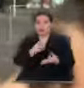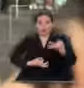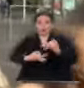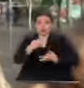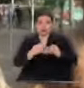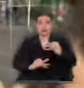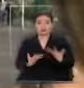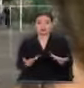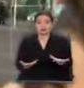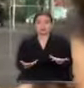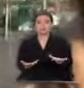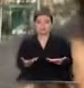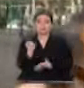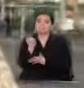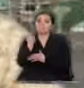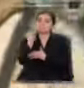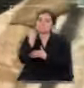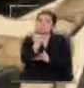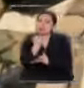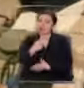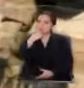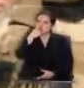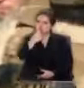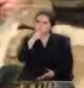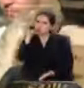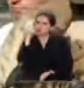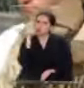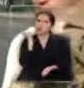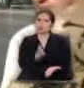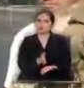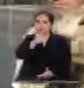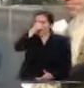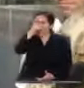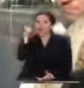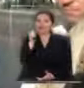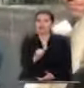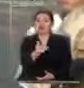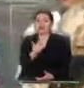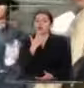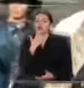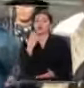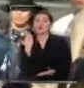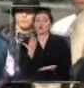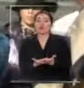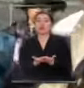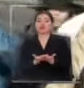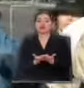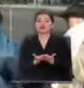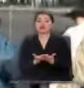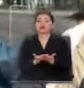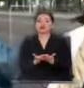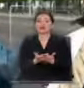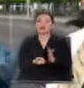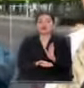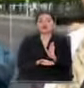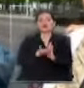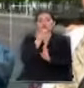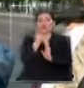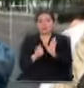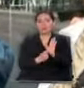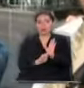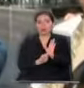mano? Tener la mano dura como ustedes la tienen, como para castigar cuando se caga el trabajador, cuando se suben los impuestos,